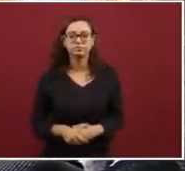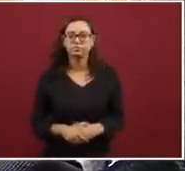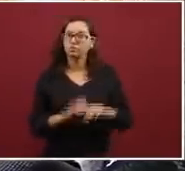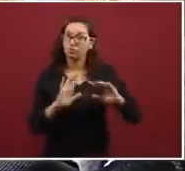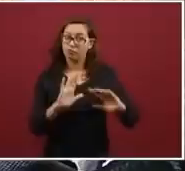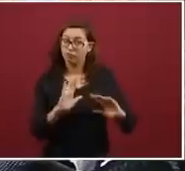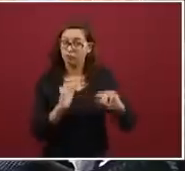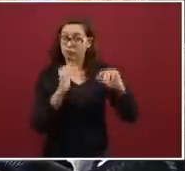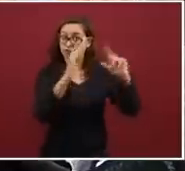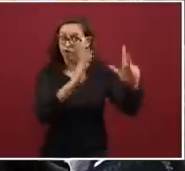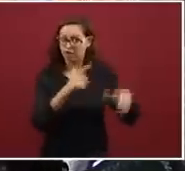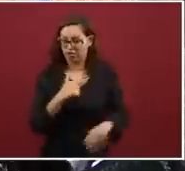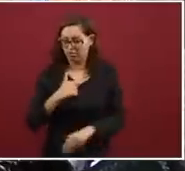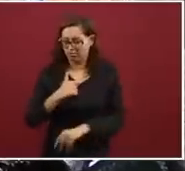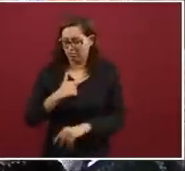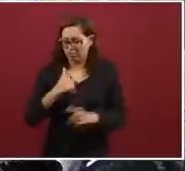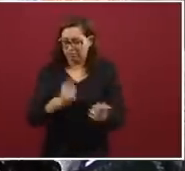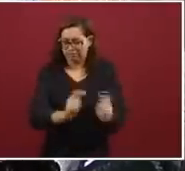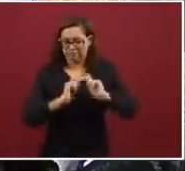afuera, o sea,